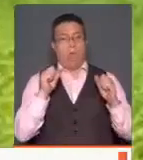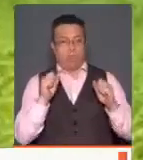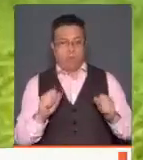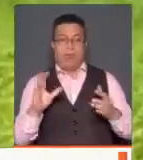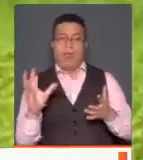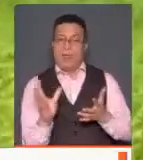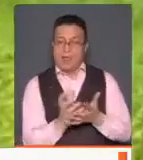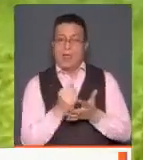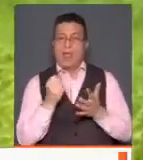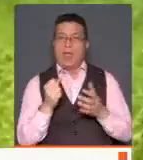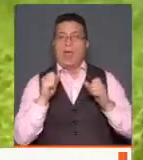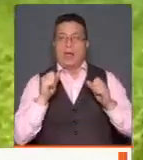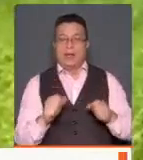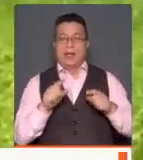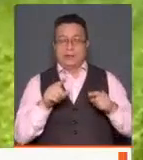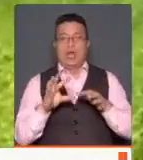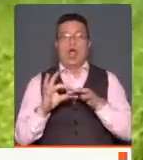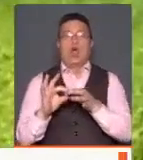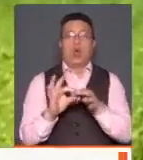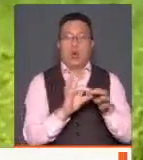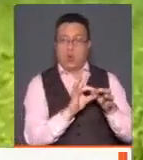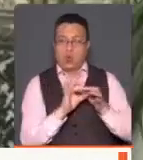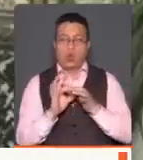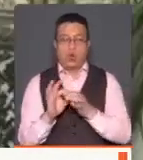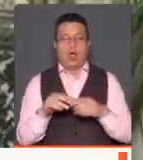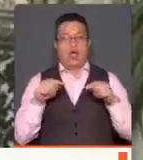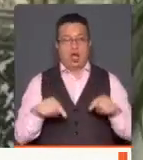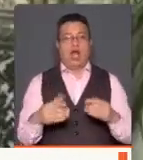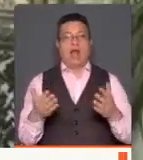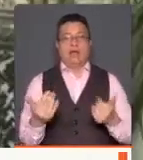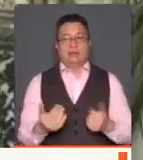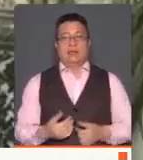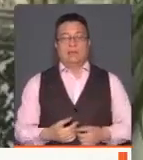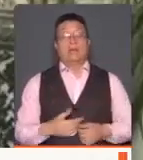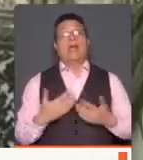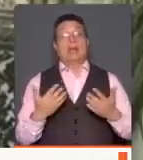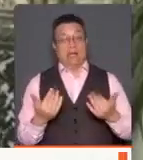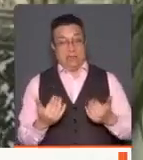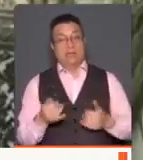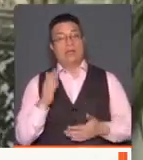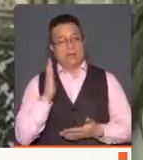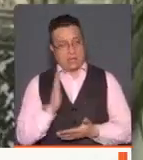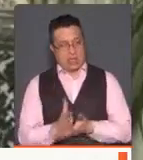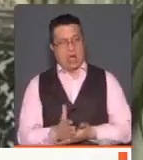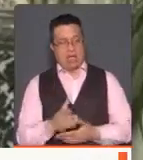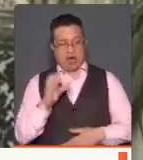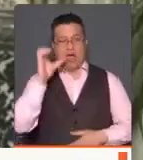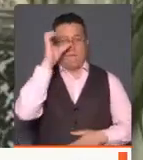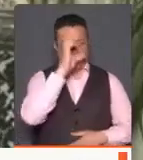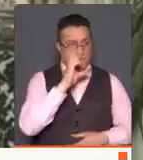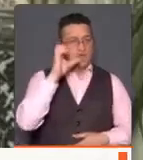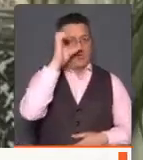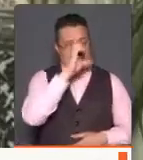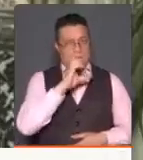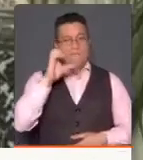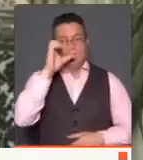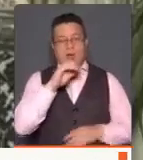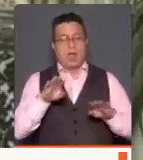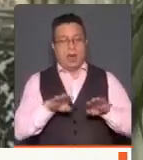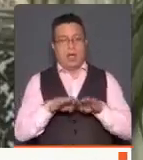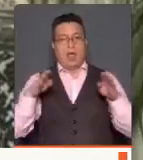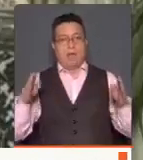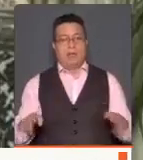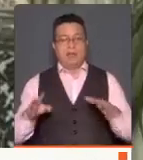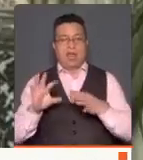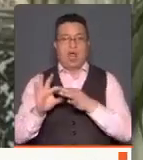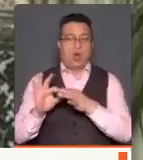tener esa unidad que hoy día se necesita. Es necesario que busquemos una mesa